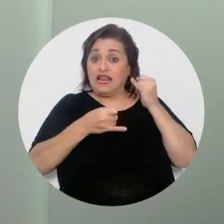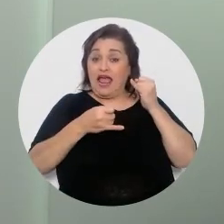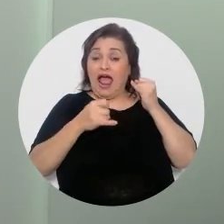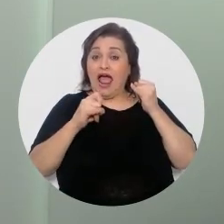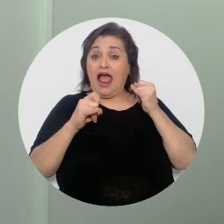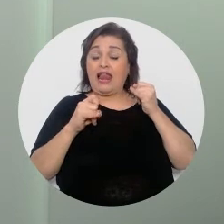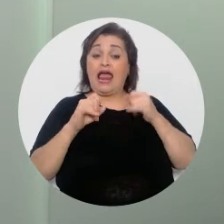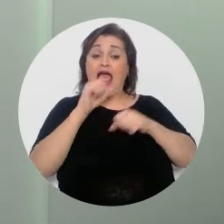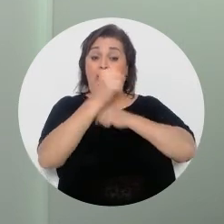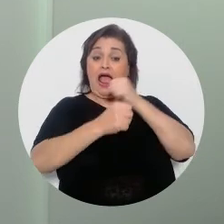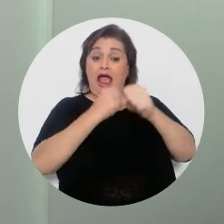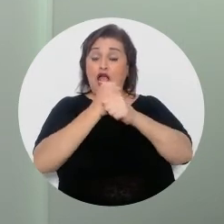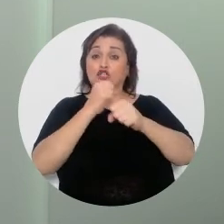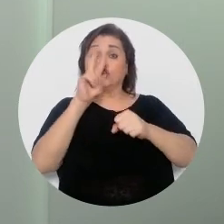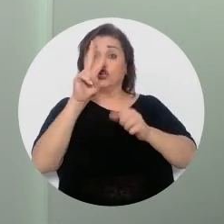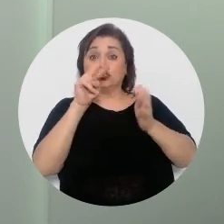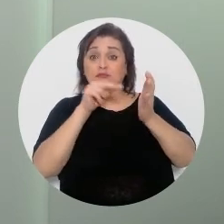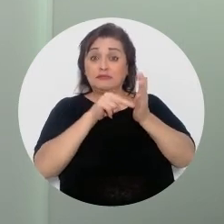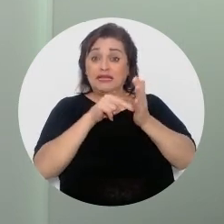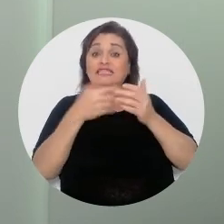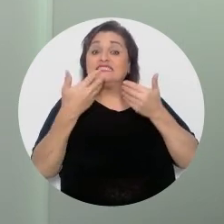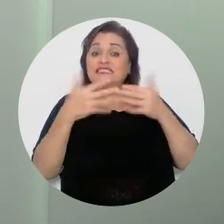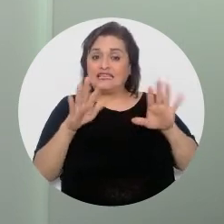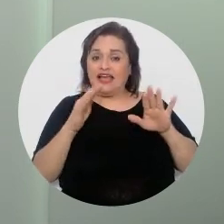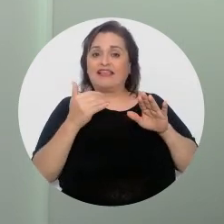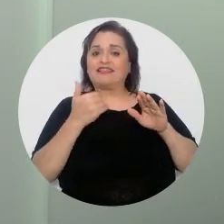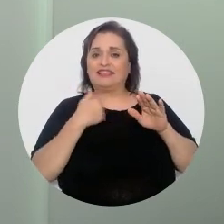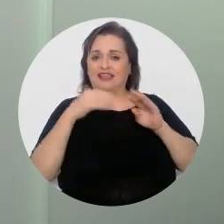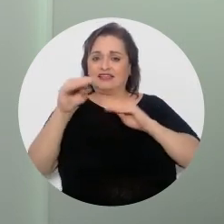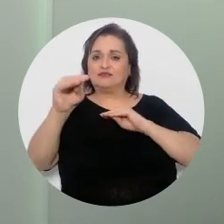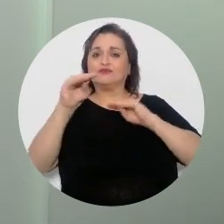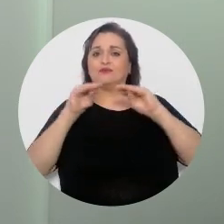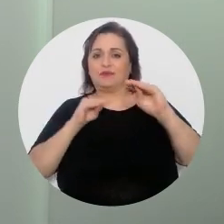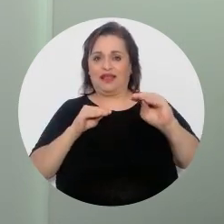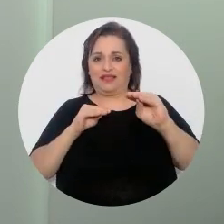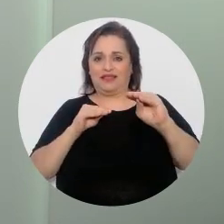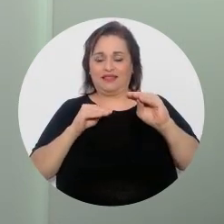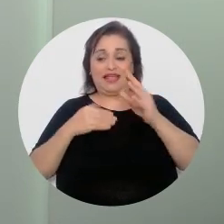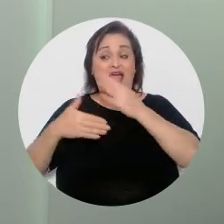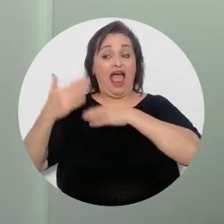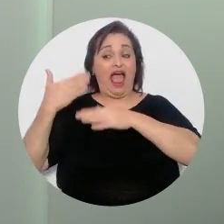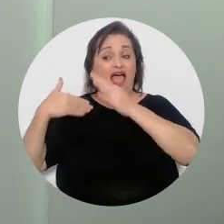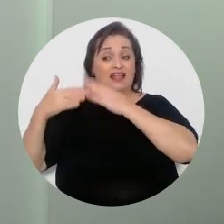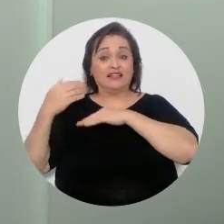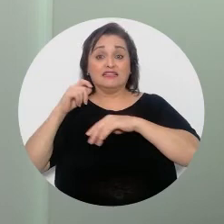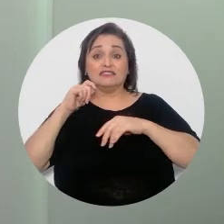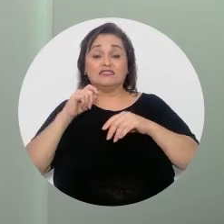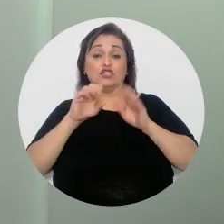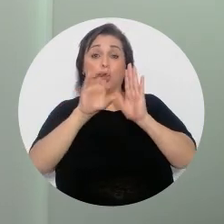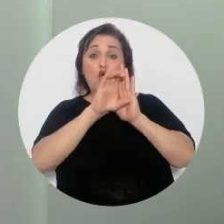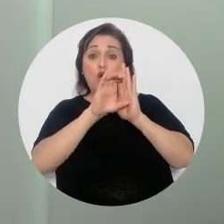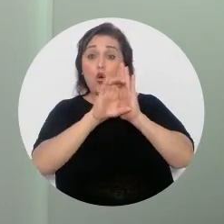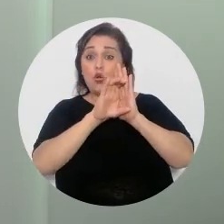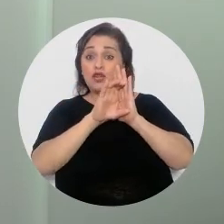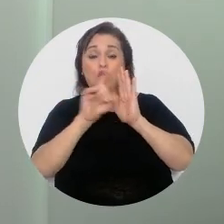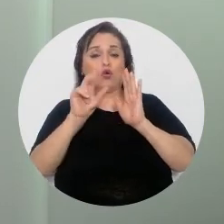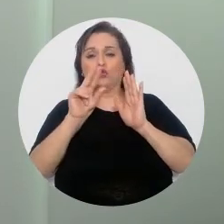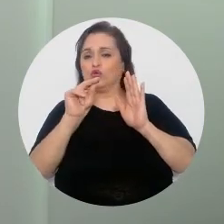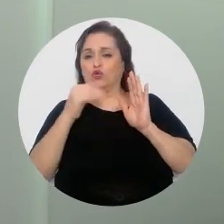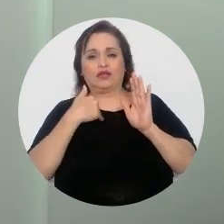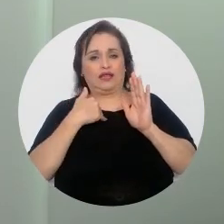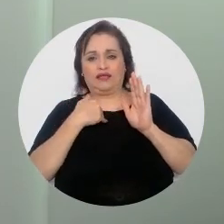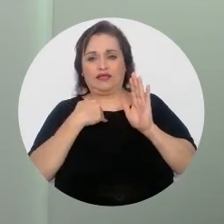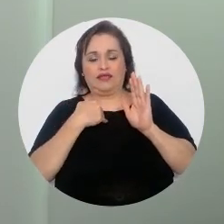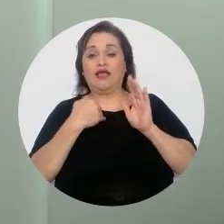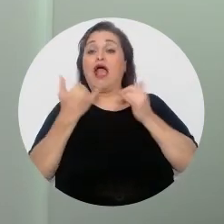a finales de la primera década del año 2000, ya van a tener un suplente. Antes, de acuerdo con el Código del 98, solo se